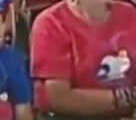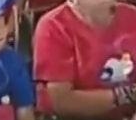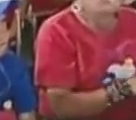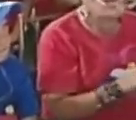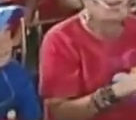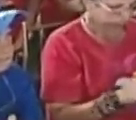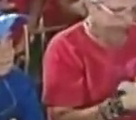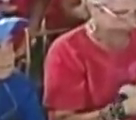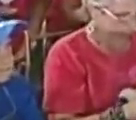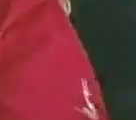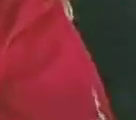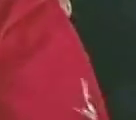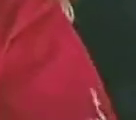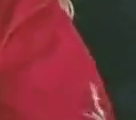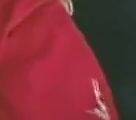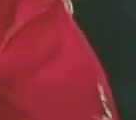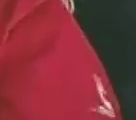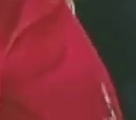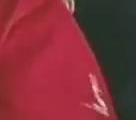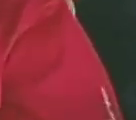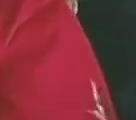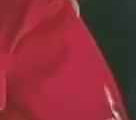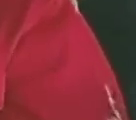del feminismo mundial,